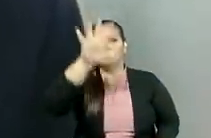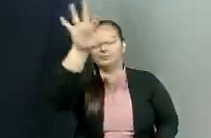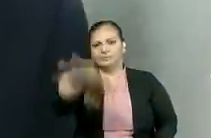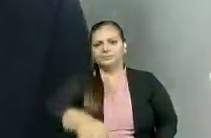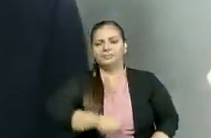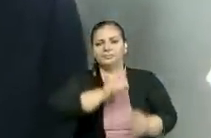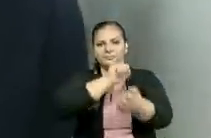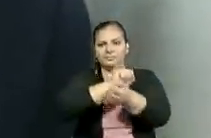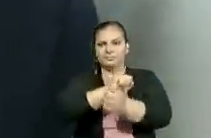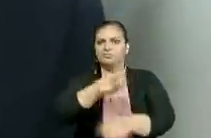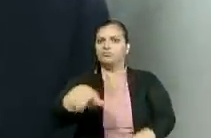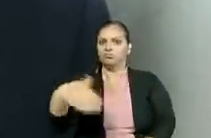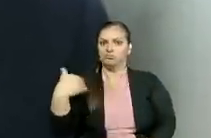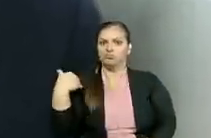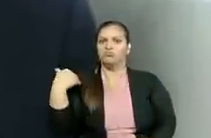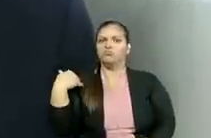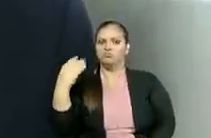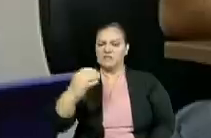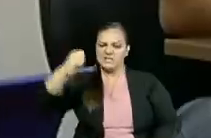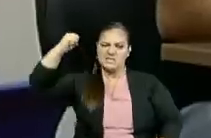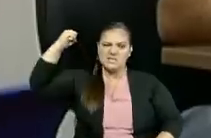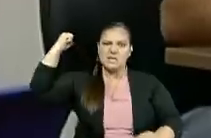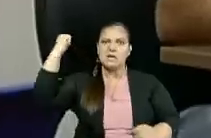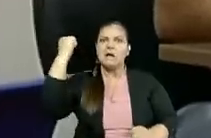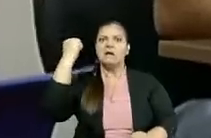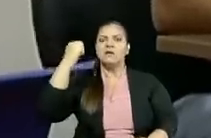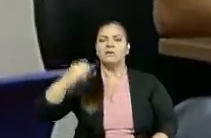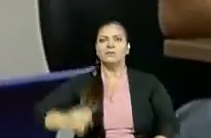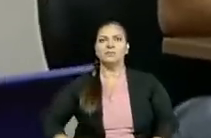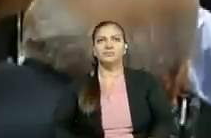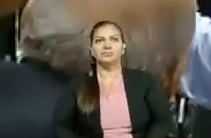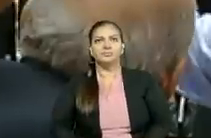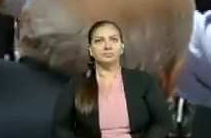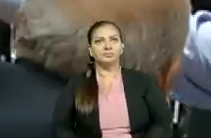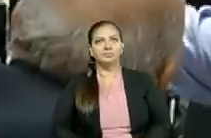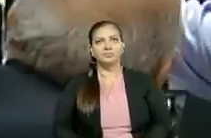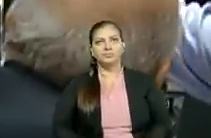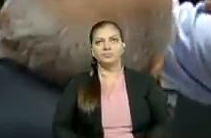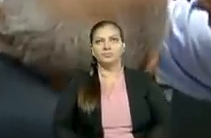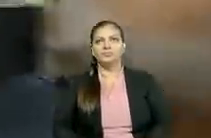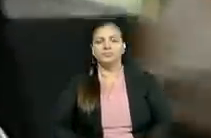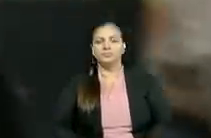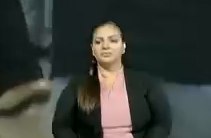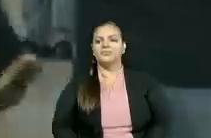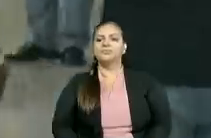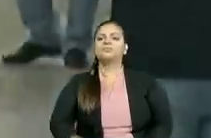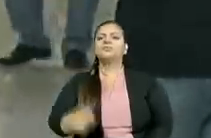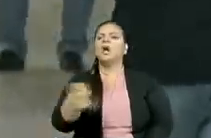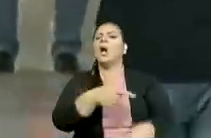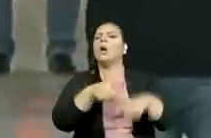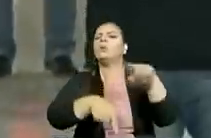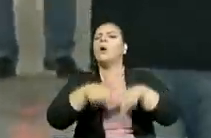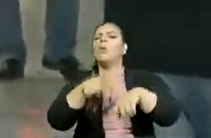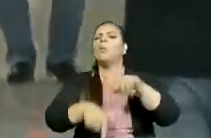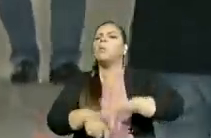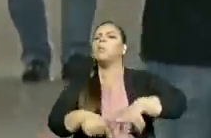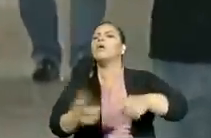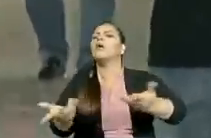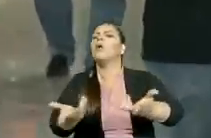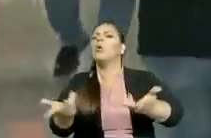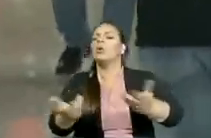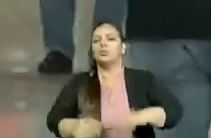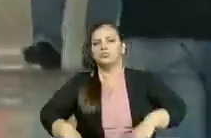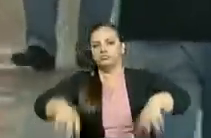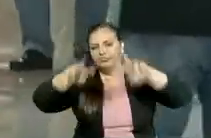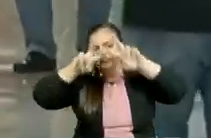evidencia, el arma que fue utilizada para realizar este hecho delictivo y causar lesiones a la víctima. Pero las investigaciones continúan para hallar a